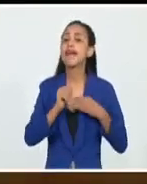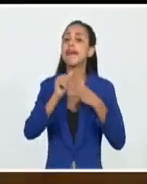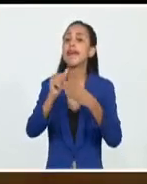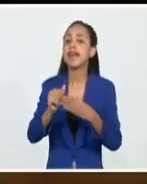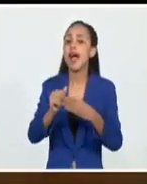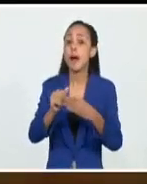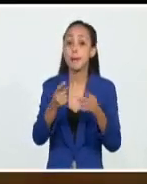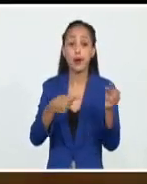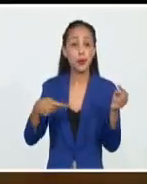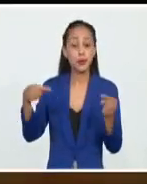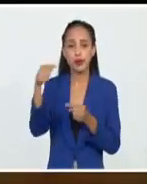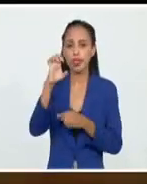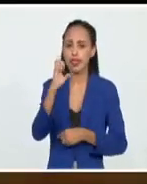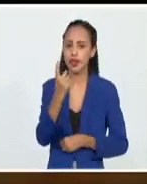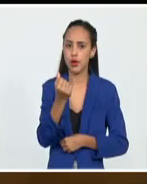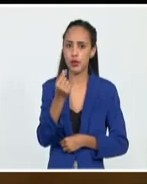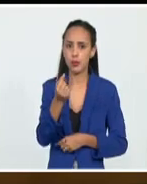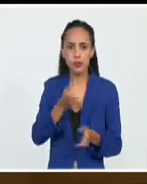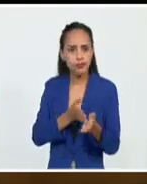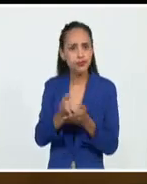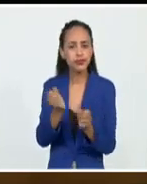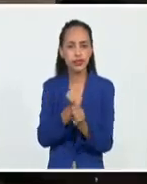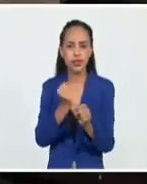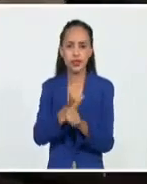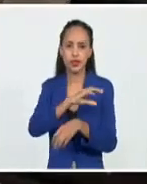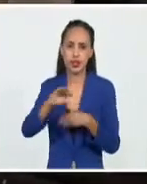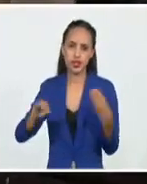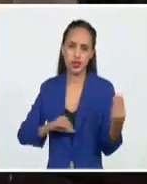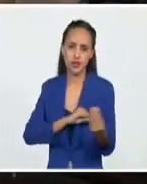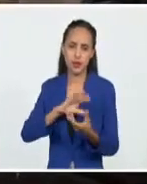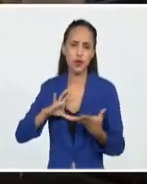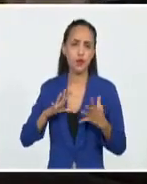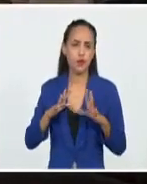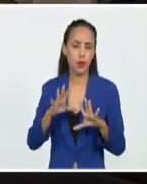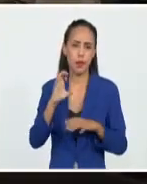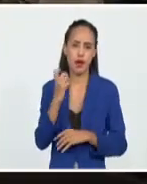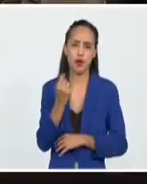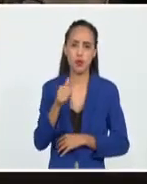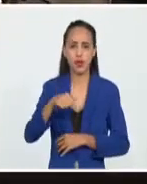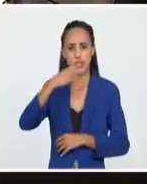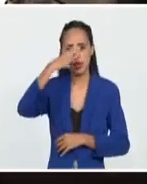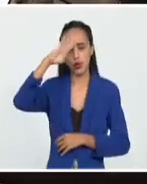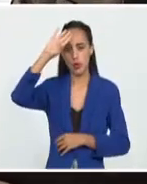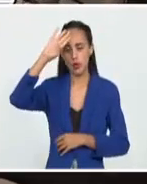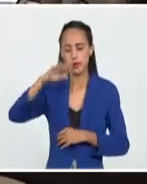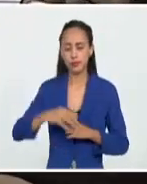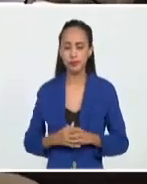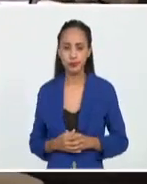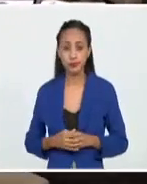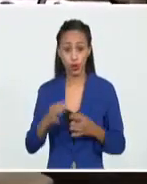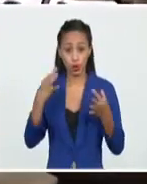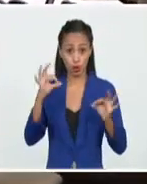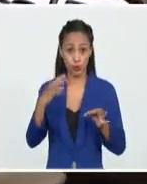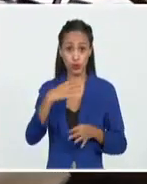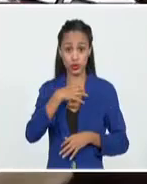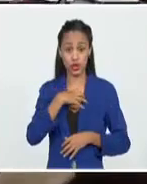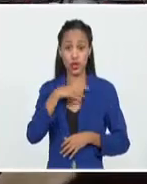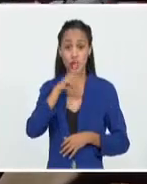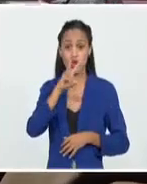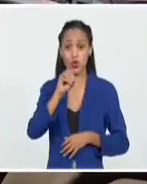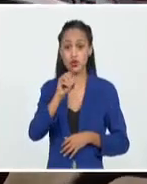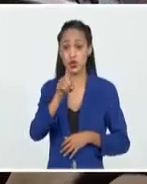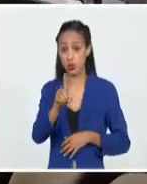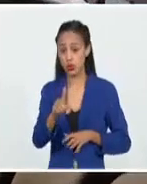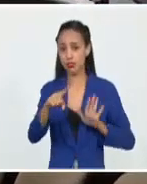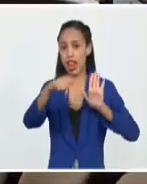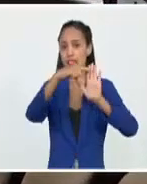las prioridades de la economía y la transformación del modelo. El documento lo conforman 201 lineamientos